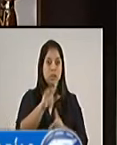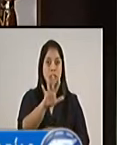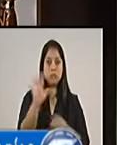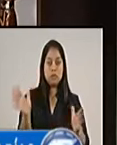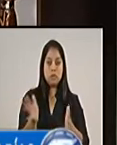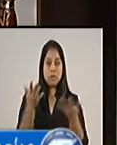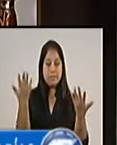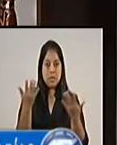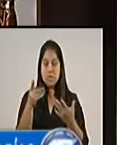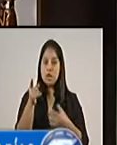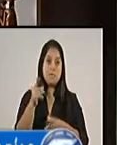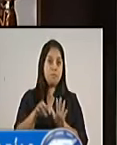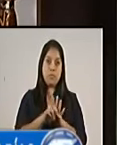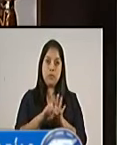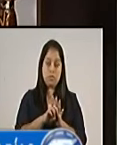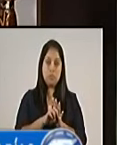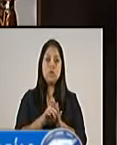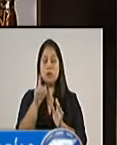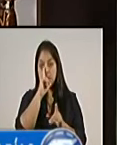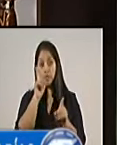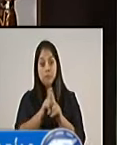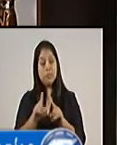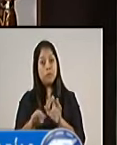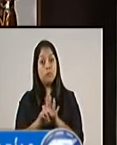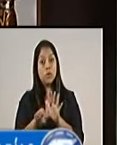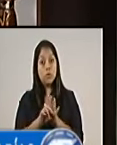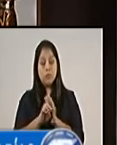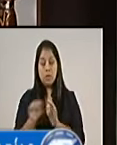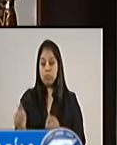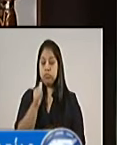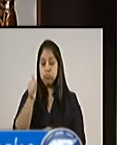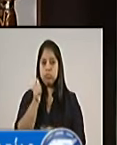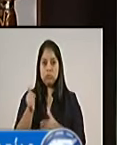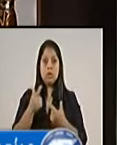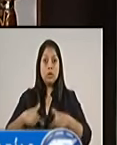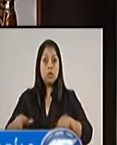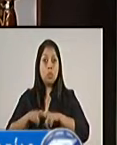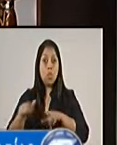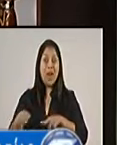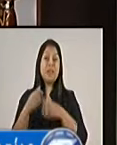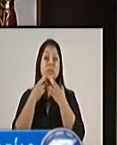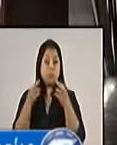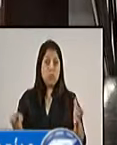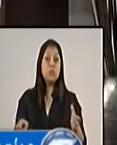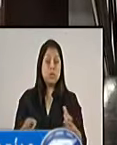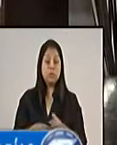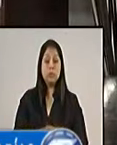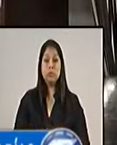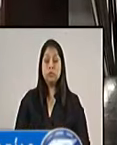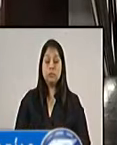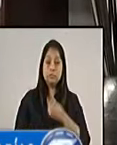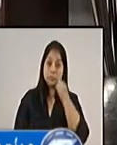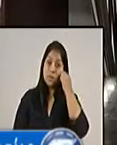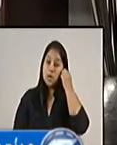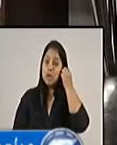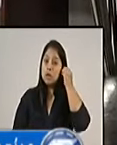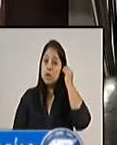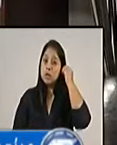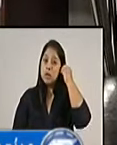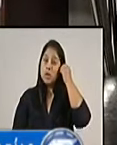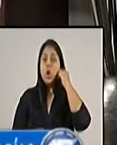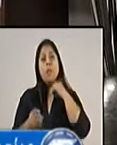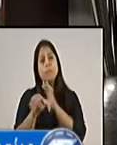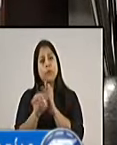día siguiente y queda terminantemente prohibido el consumo en lugares y espacios públicos. Si nosotros vemos